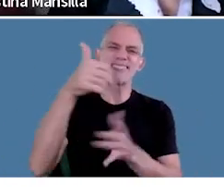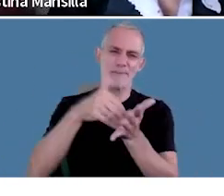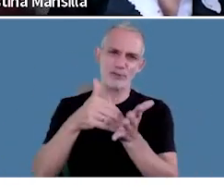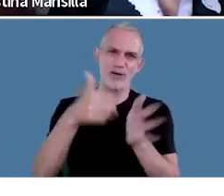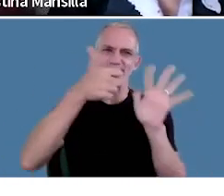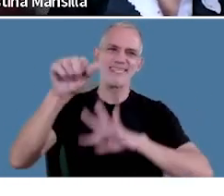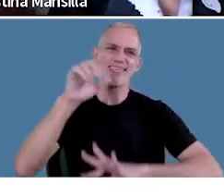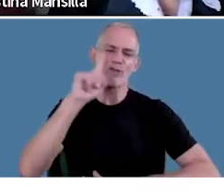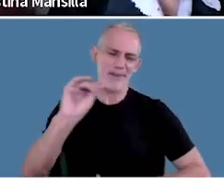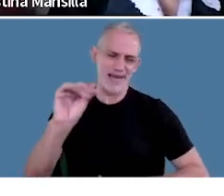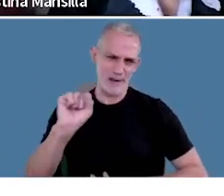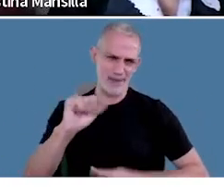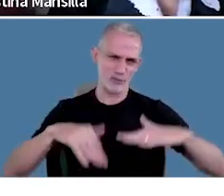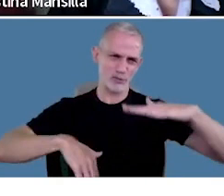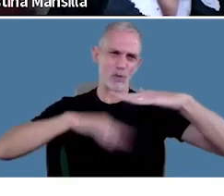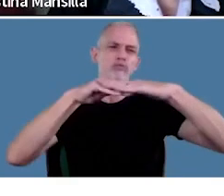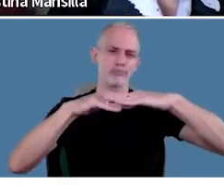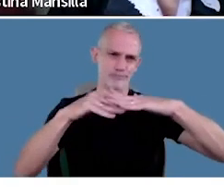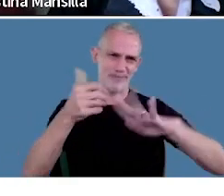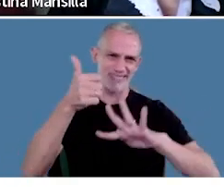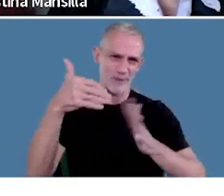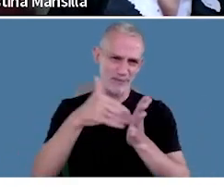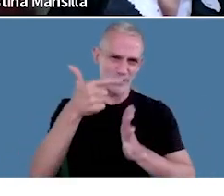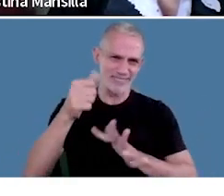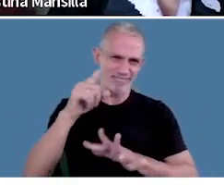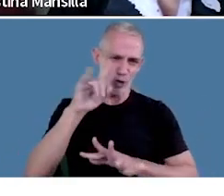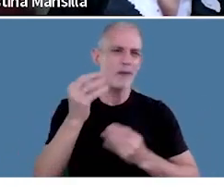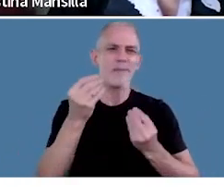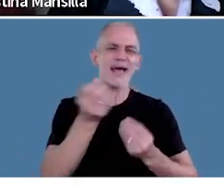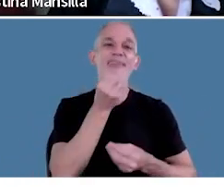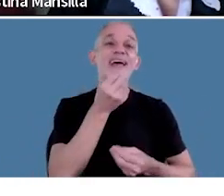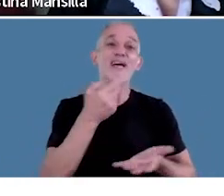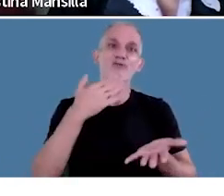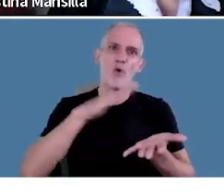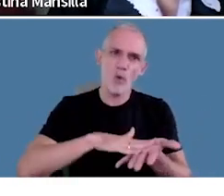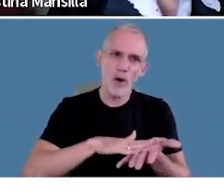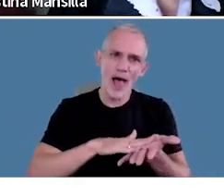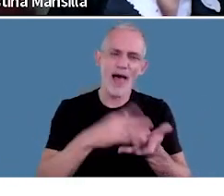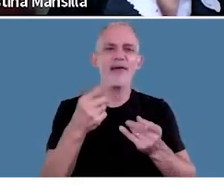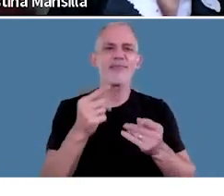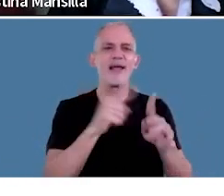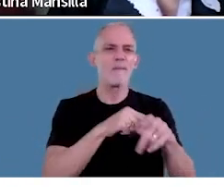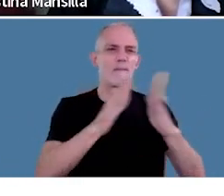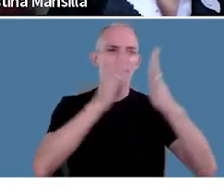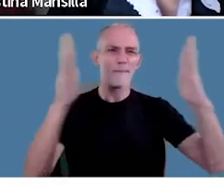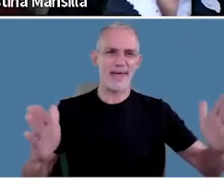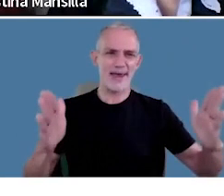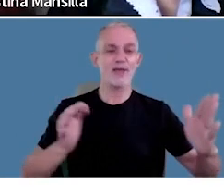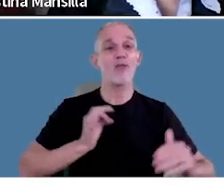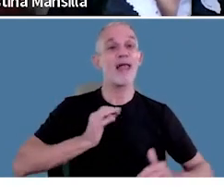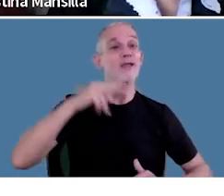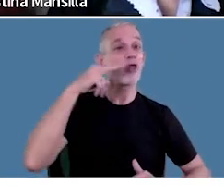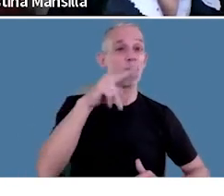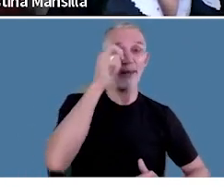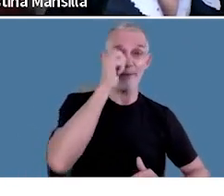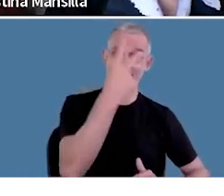6.600.000 pesos, importe a considerar para la declaración jurada del período fiscal